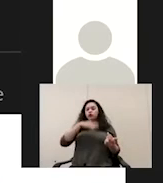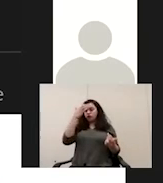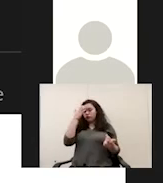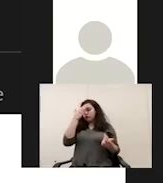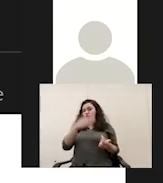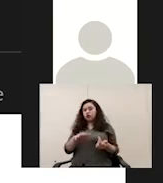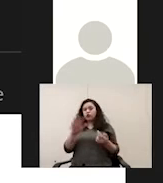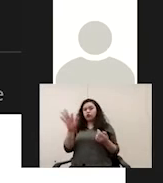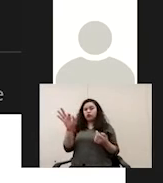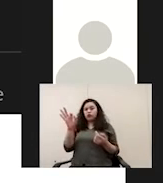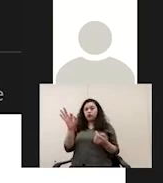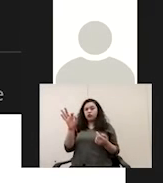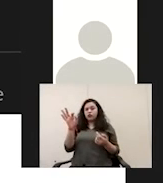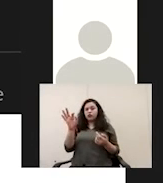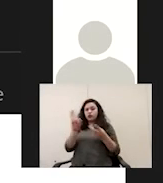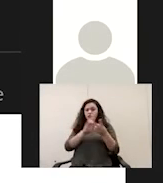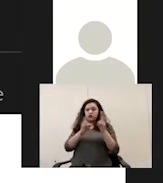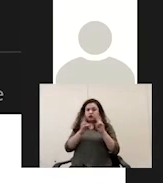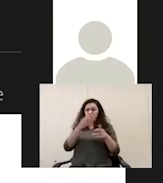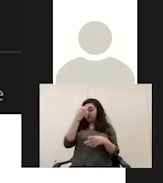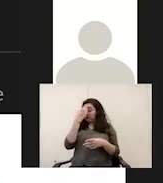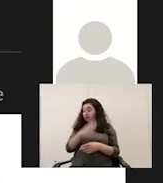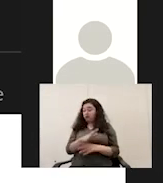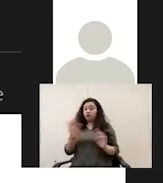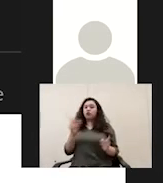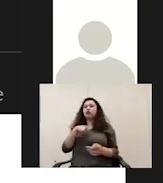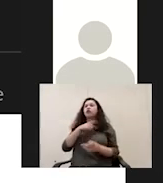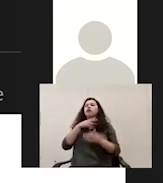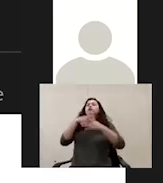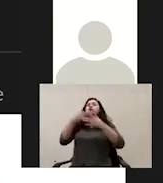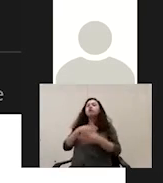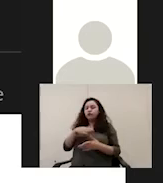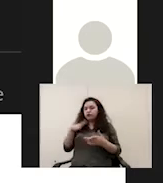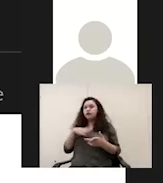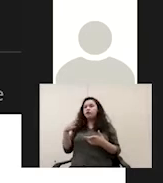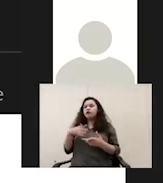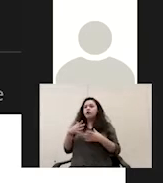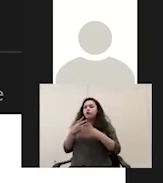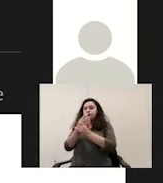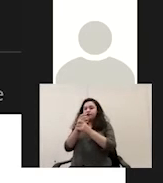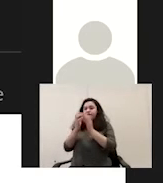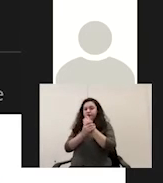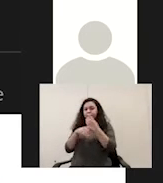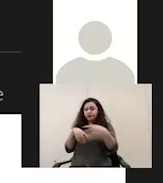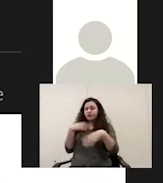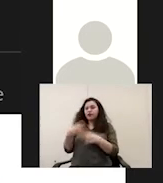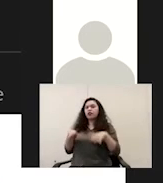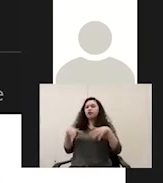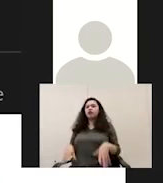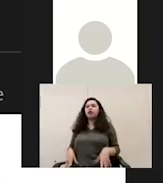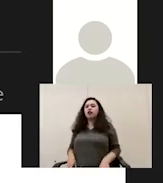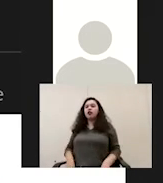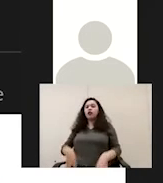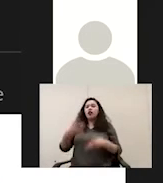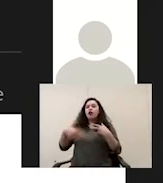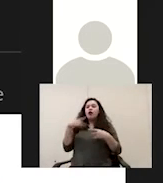de los signos, dificultad para respirar, dolor en articulaciones, dolor muscular, dolor de